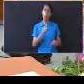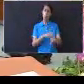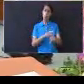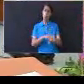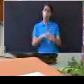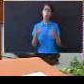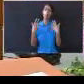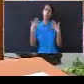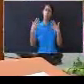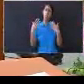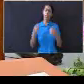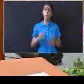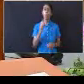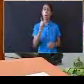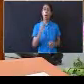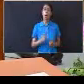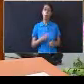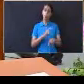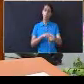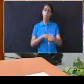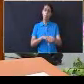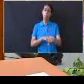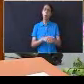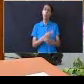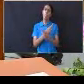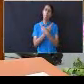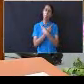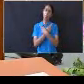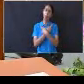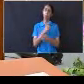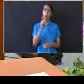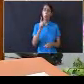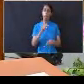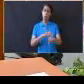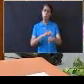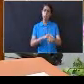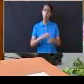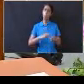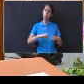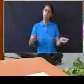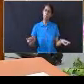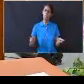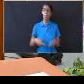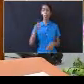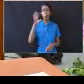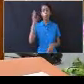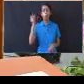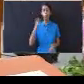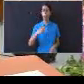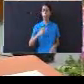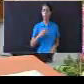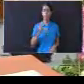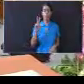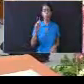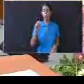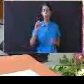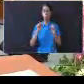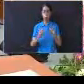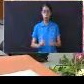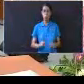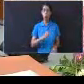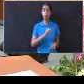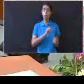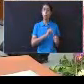del reposo. Al tiempo, a un tiempo diferente. Porque no podemos seguir viviendo las mismas